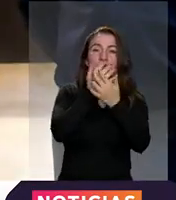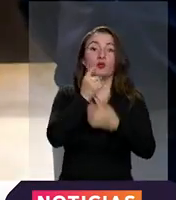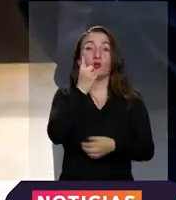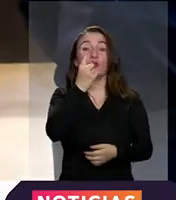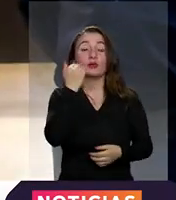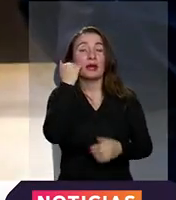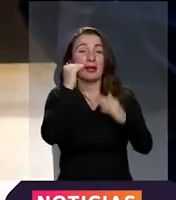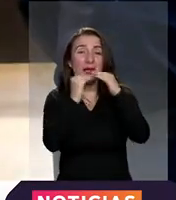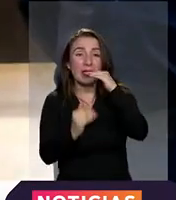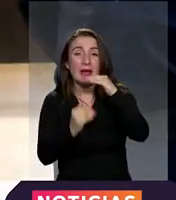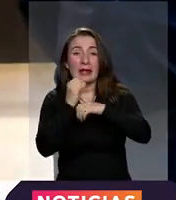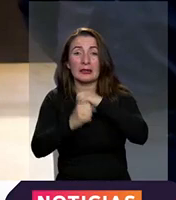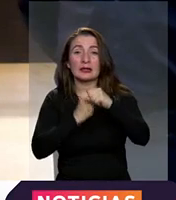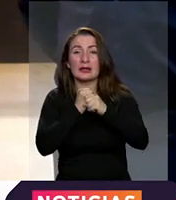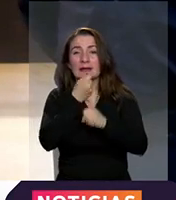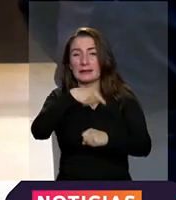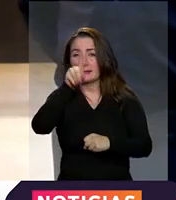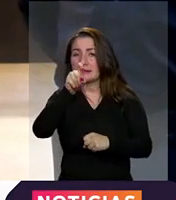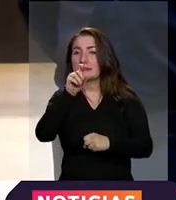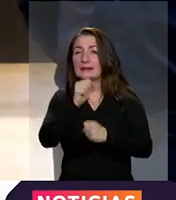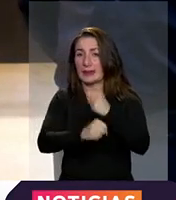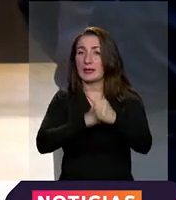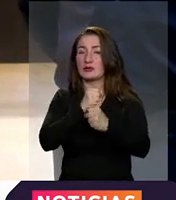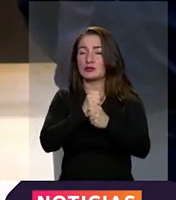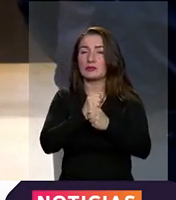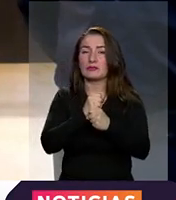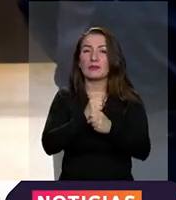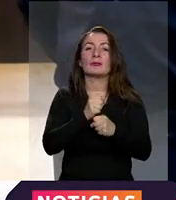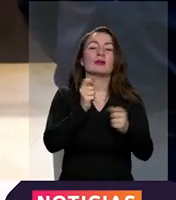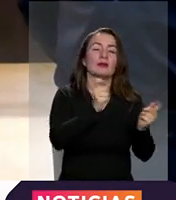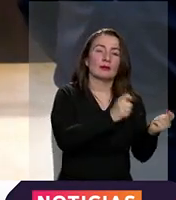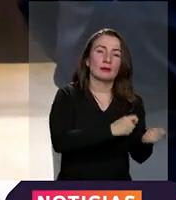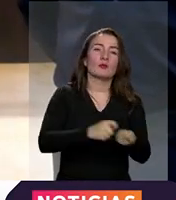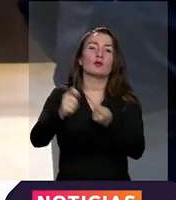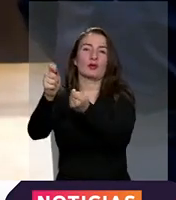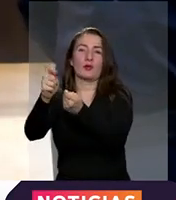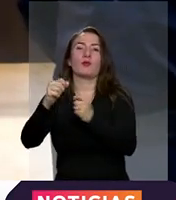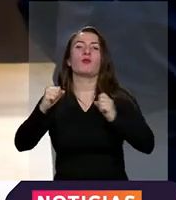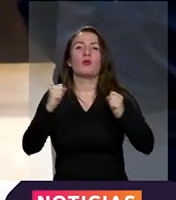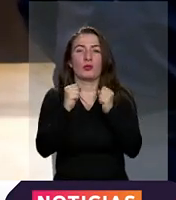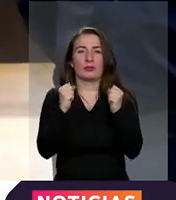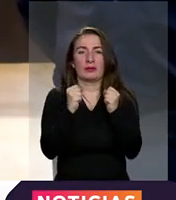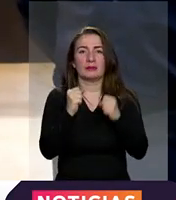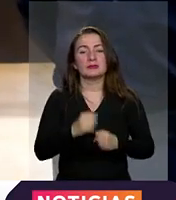una menor de edad, de 16 años, fue trasladada a Bogotá.